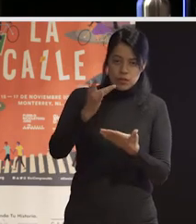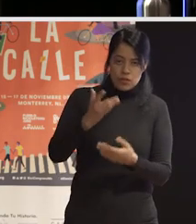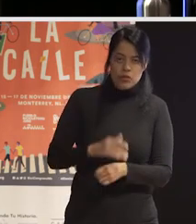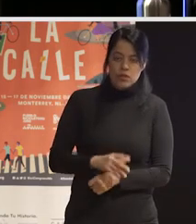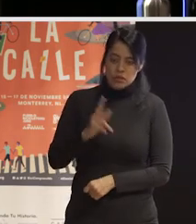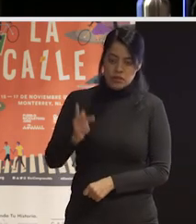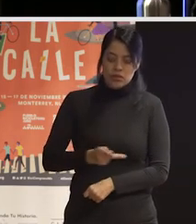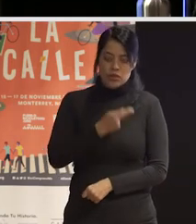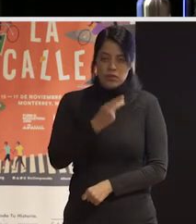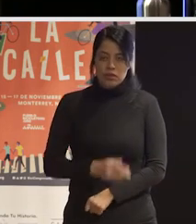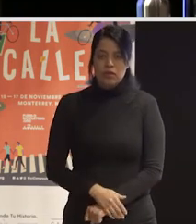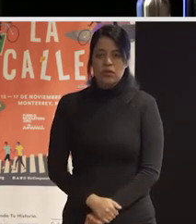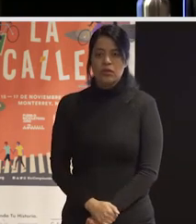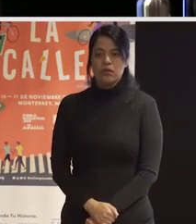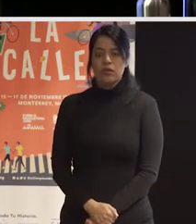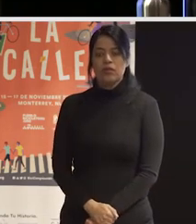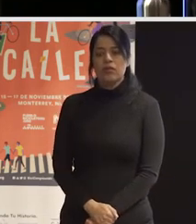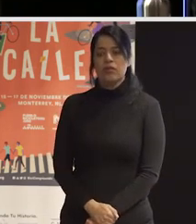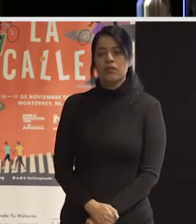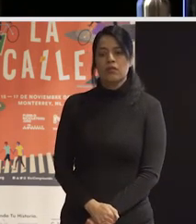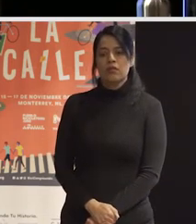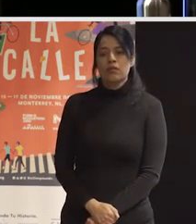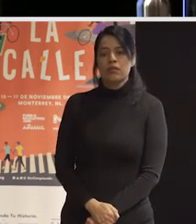preguntar y